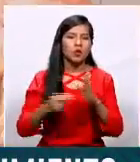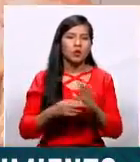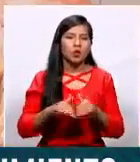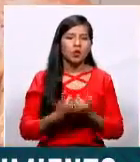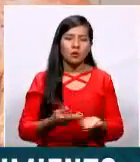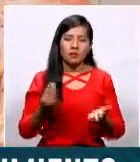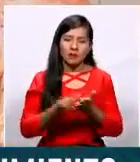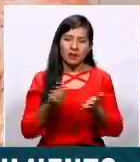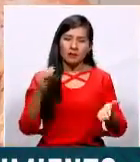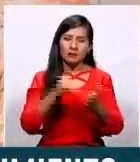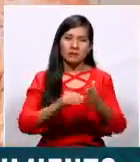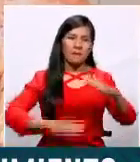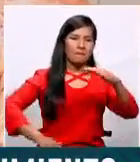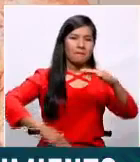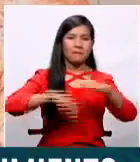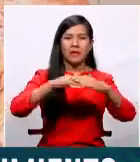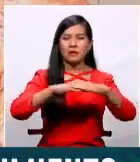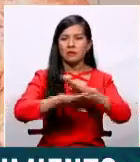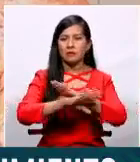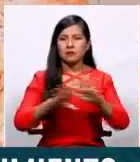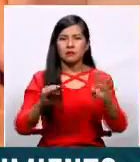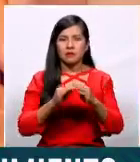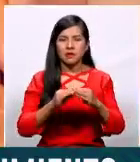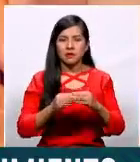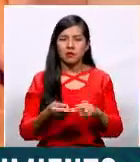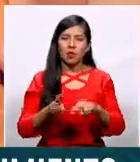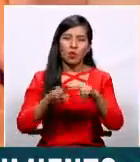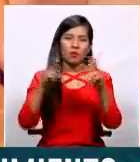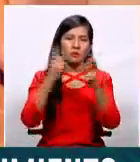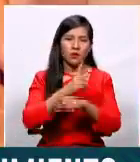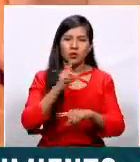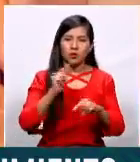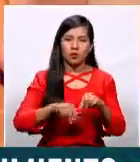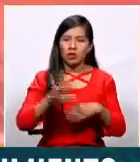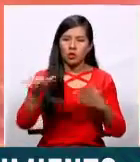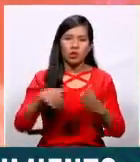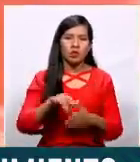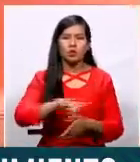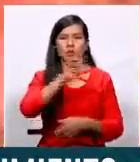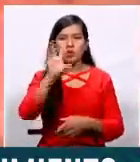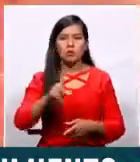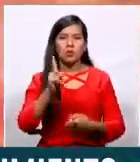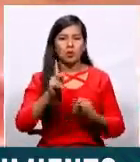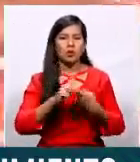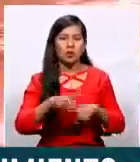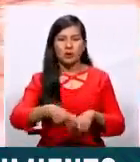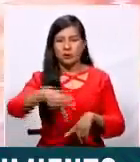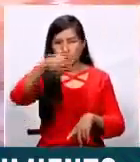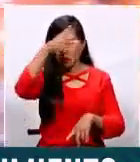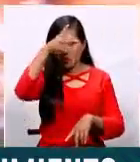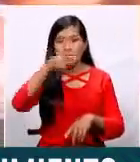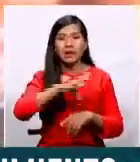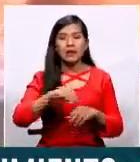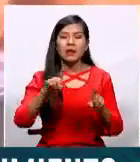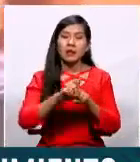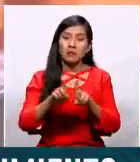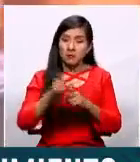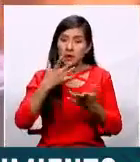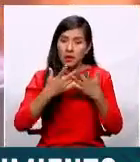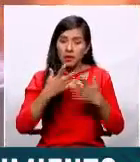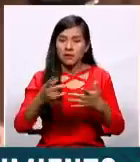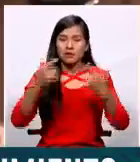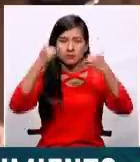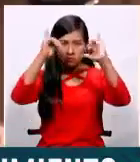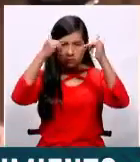un precio máximo de venta al detalle del kilo de carne de pollo en el territorio nacional. Y lo mismo podría suceder con la carne de res. Vamos